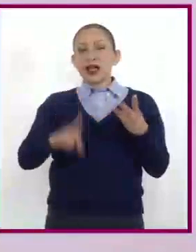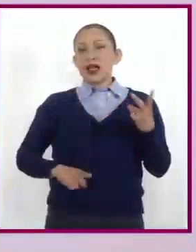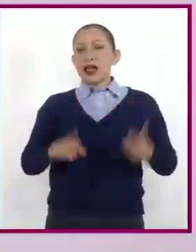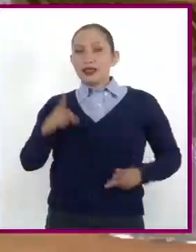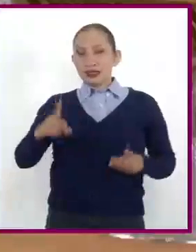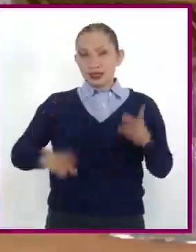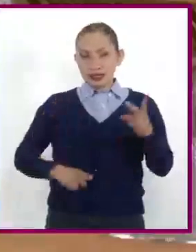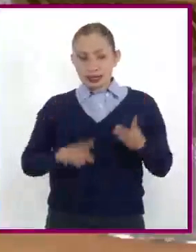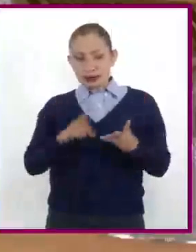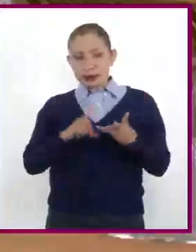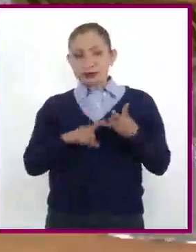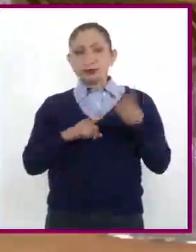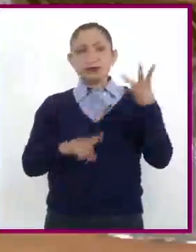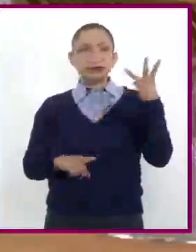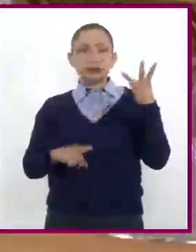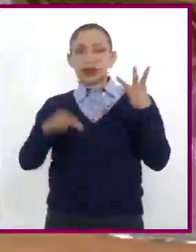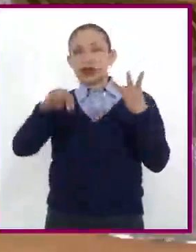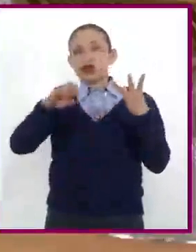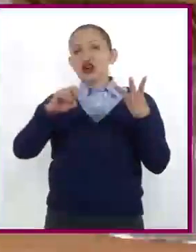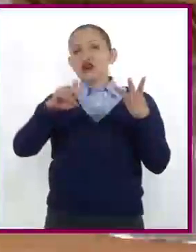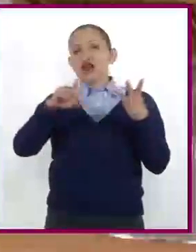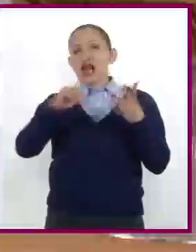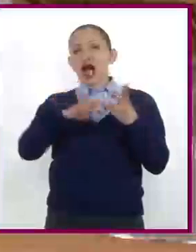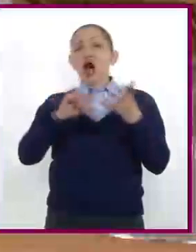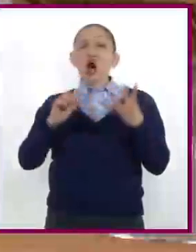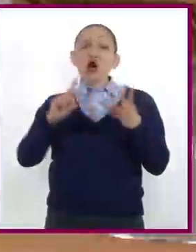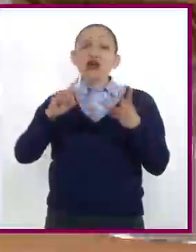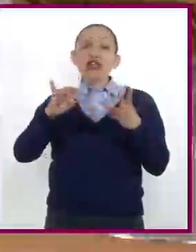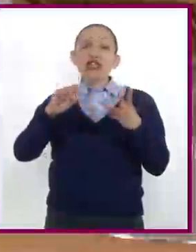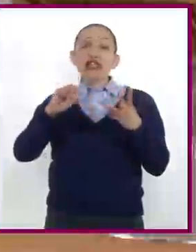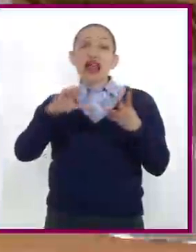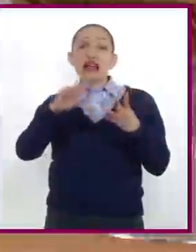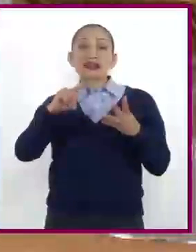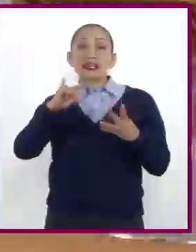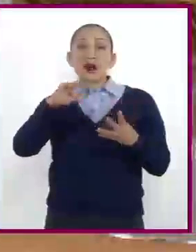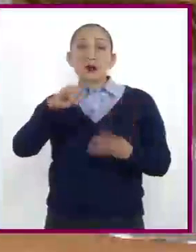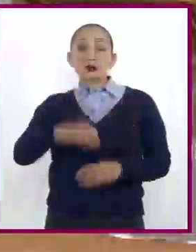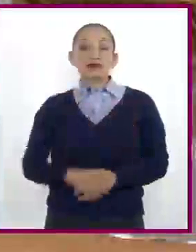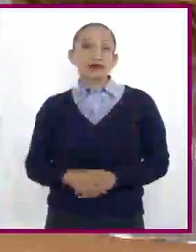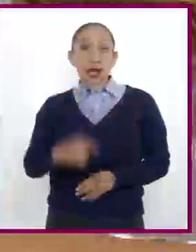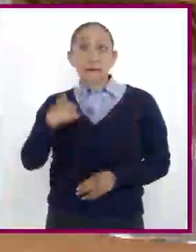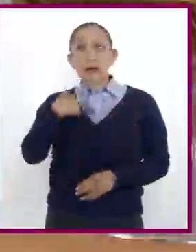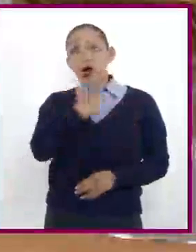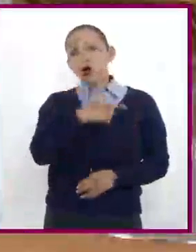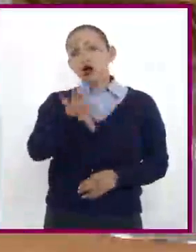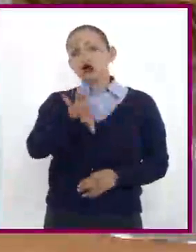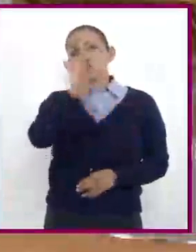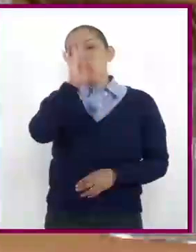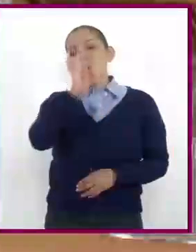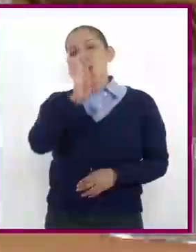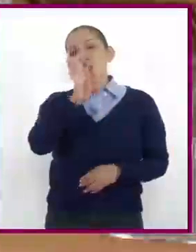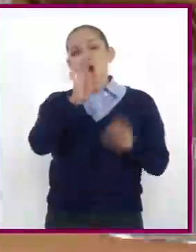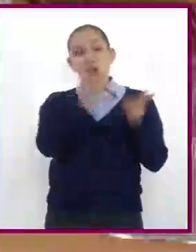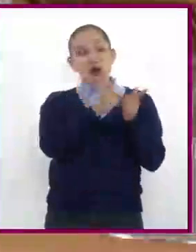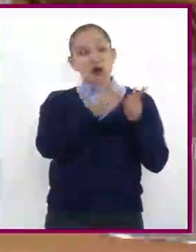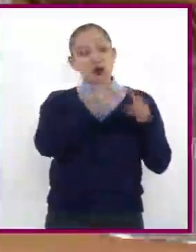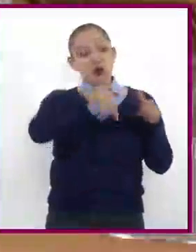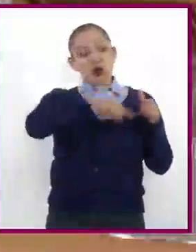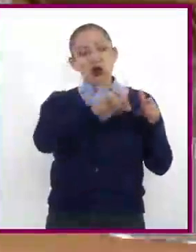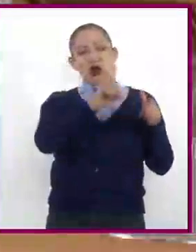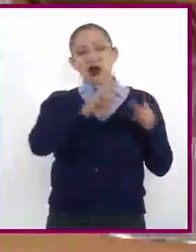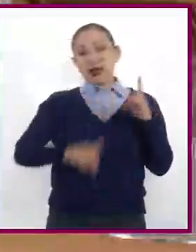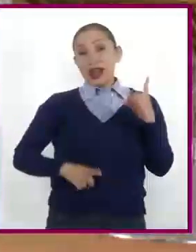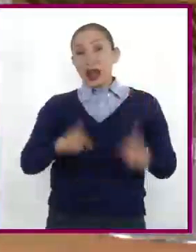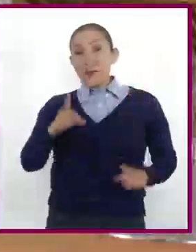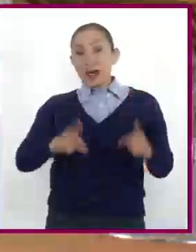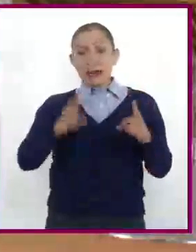dramático, novela o didáctico. A mí me gusta el género dramático por los